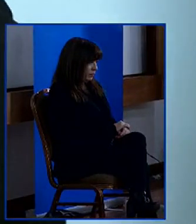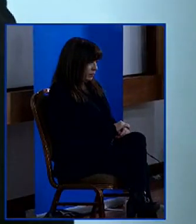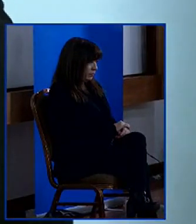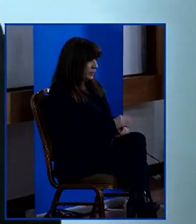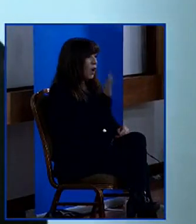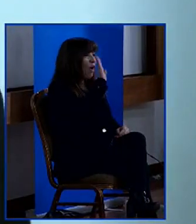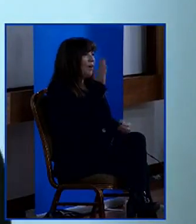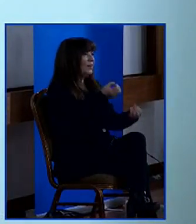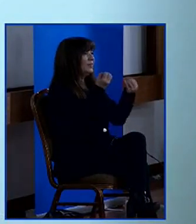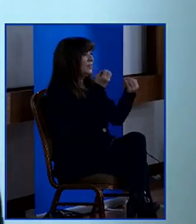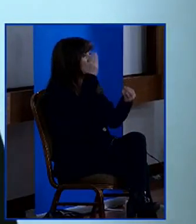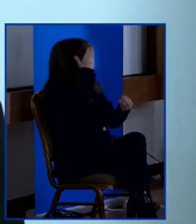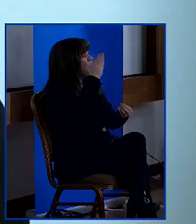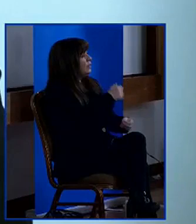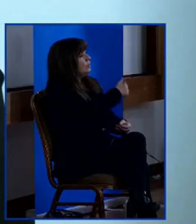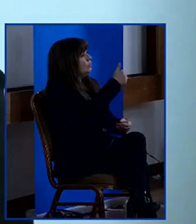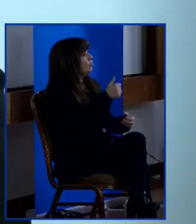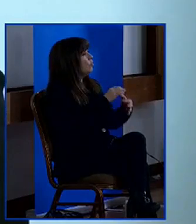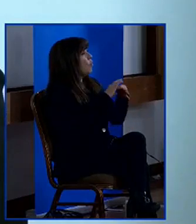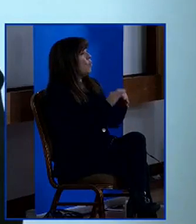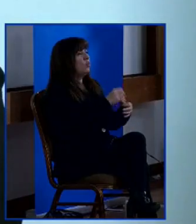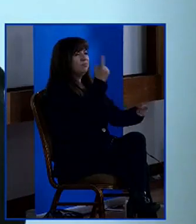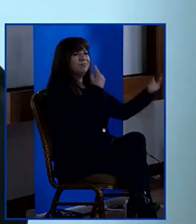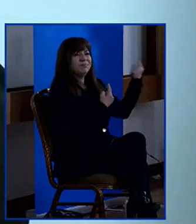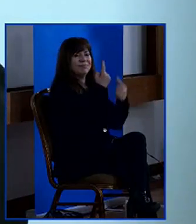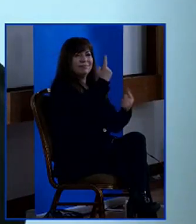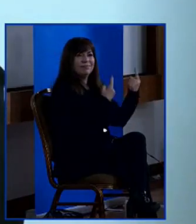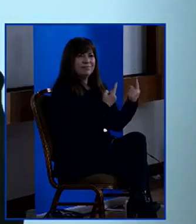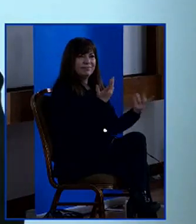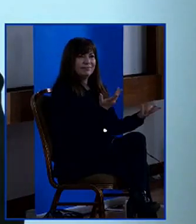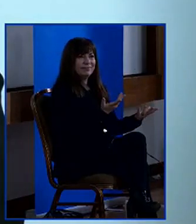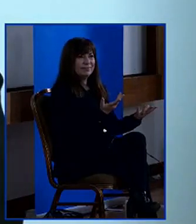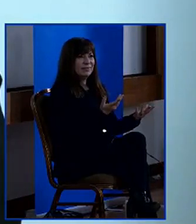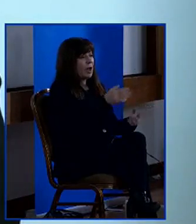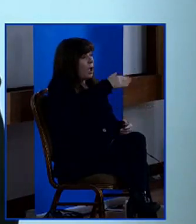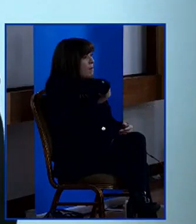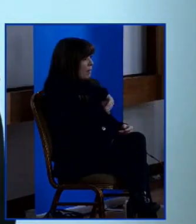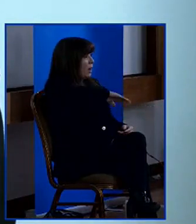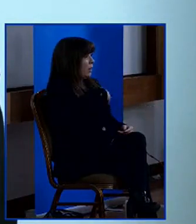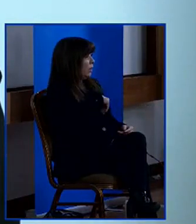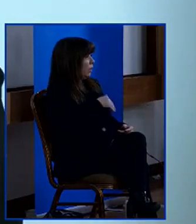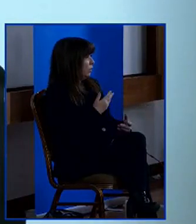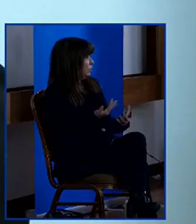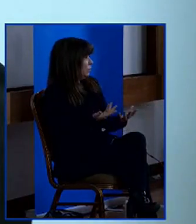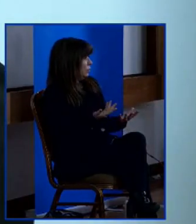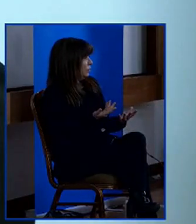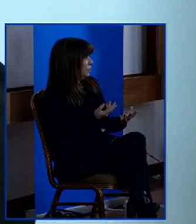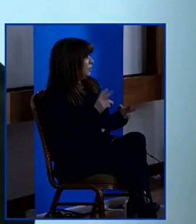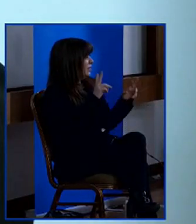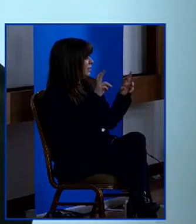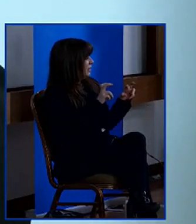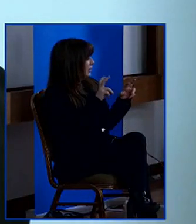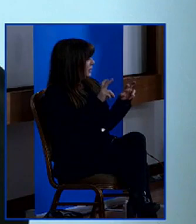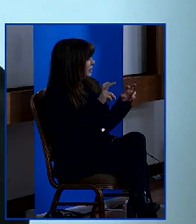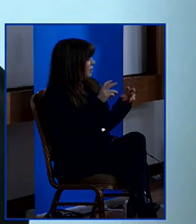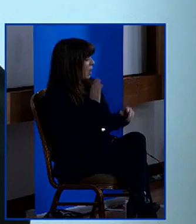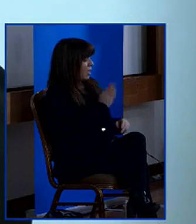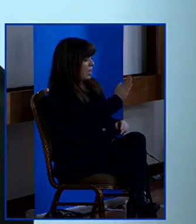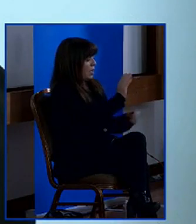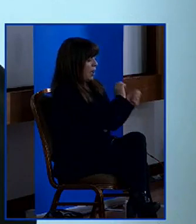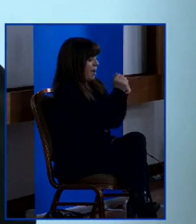Hola, buenos días a todos. Muchas gracias por estar aquí. Bueno, para nosotros el tema de la sostenibilidad es